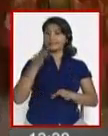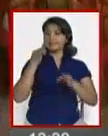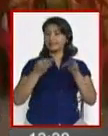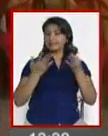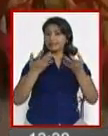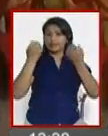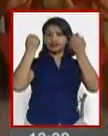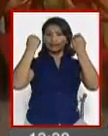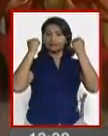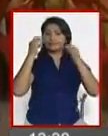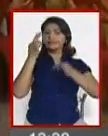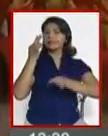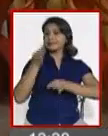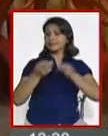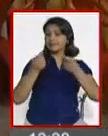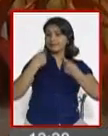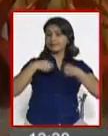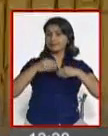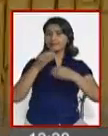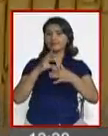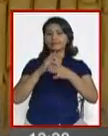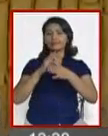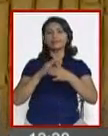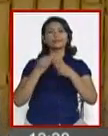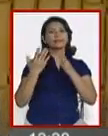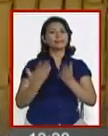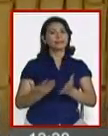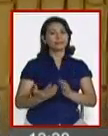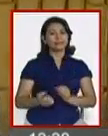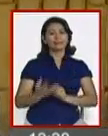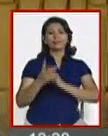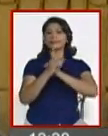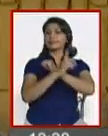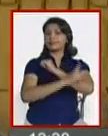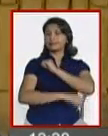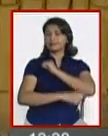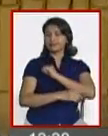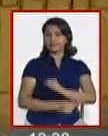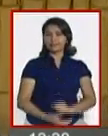de incumplimiento quienes comercialicen deberán enfrentar sanciones penales.